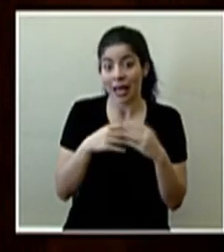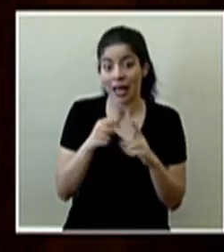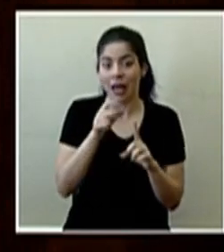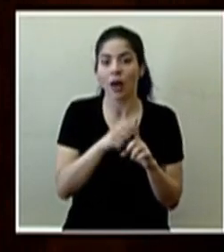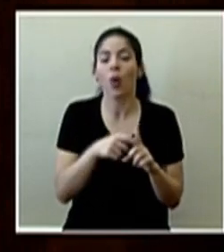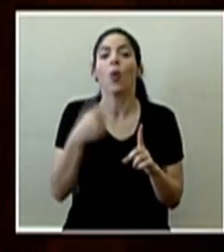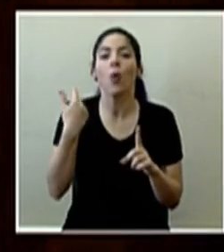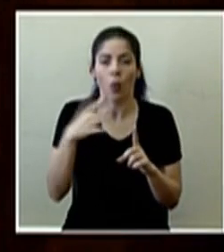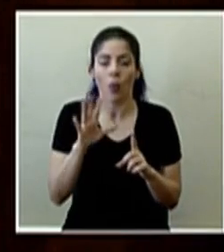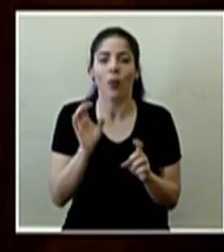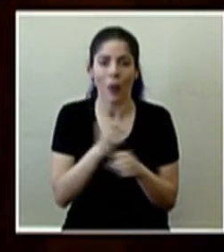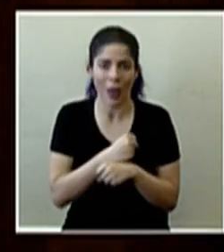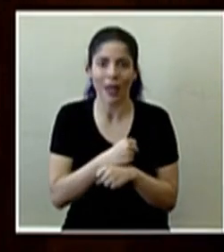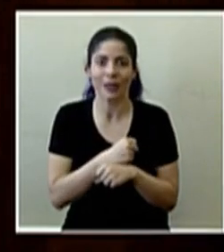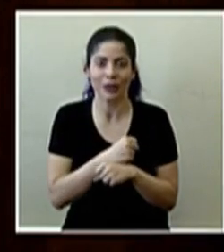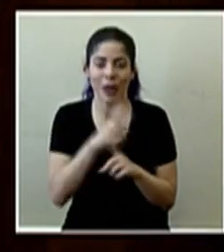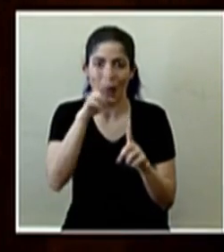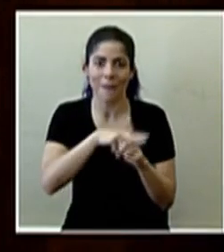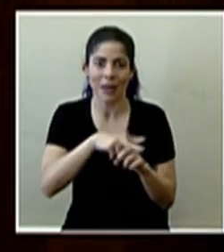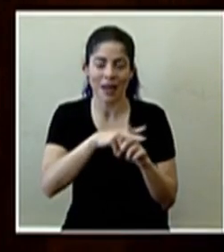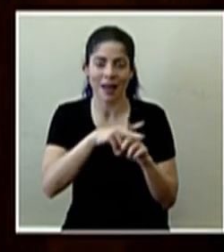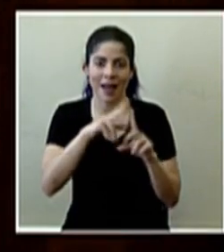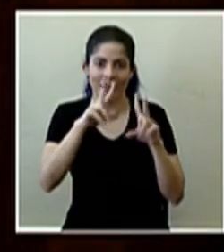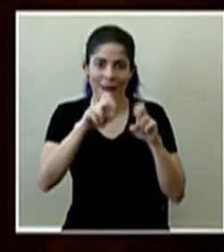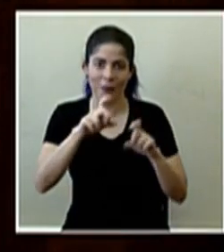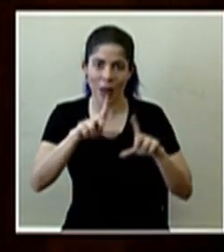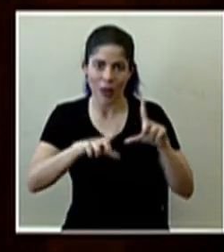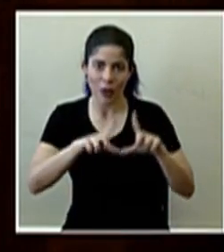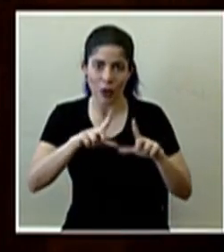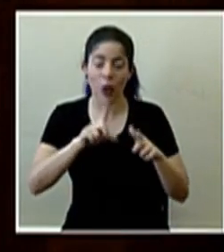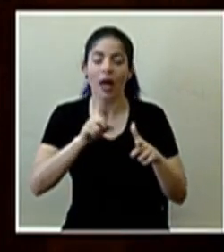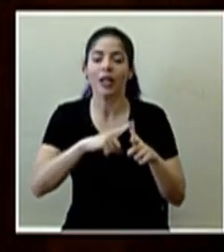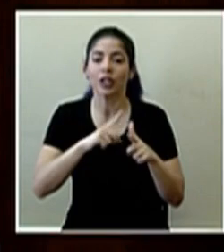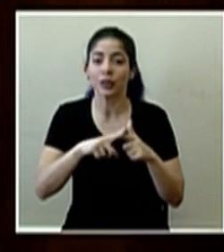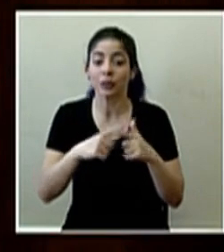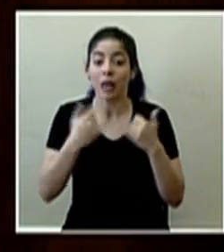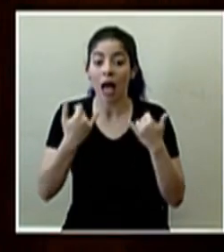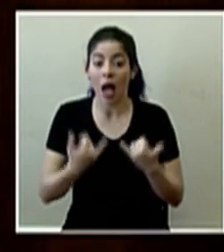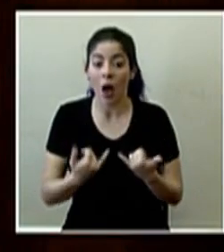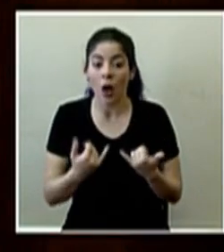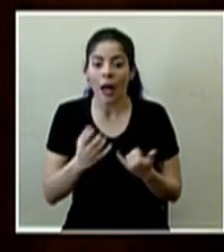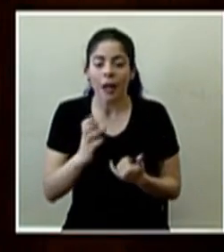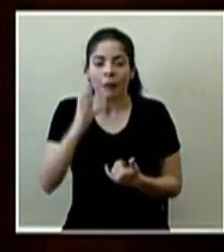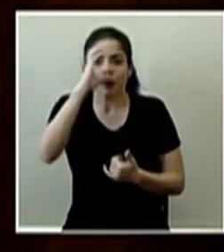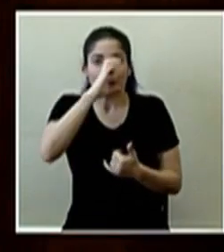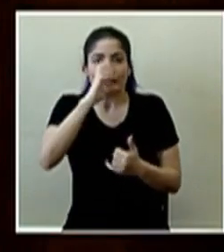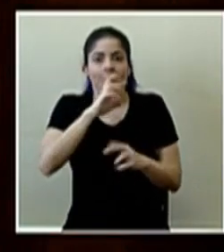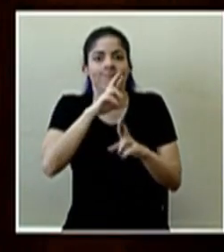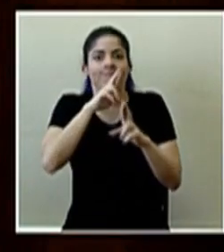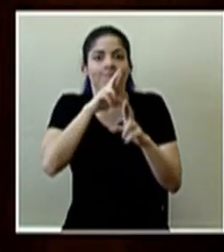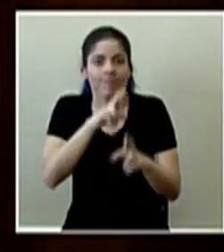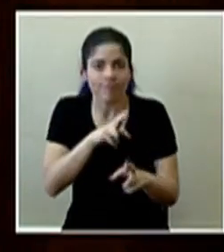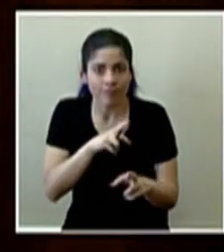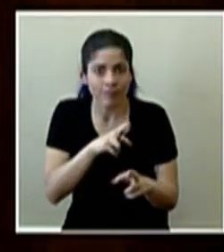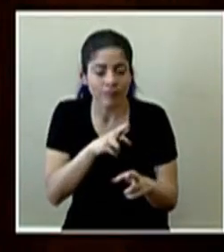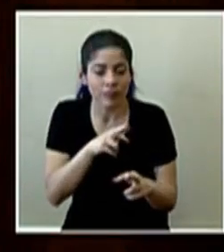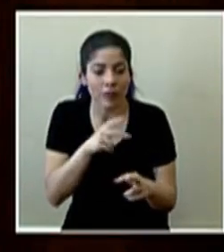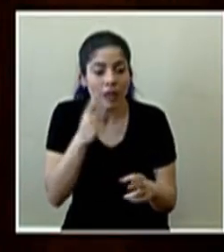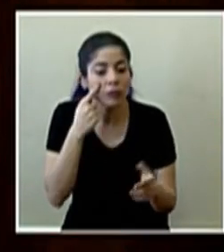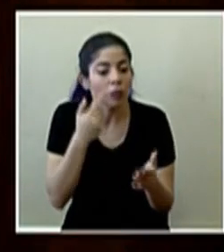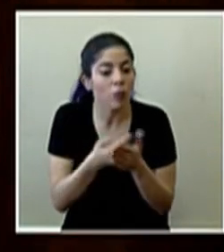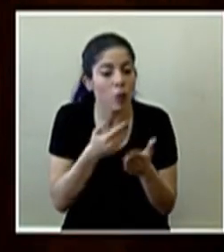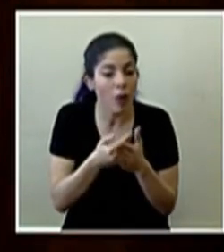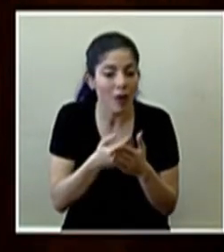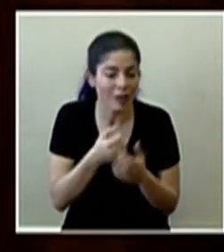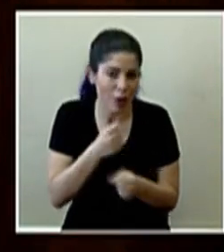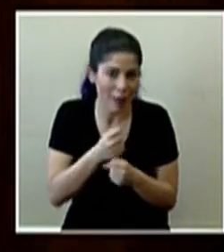se le hubiera hecho la prueba. Entonces, se hace la respuesta en base a lo concreto, en la